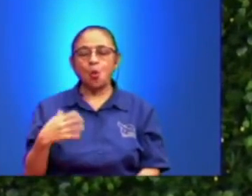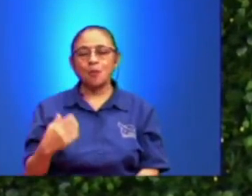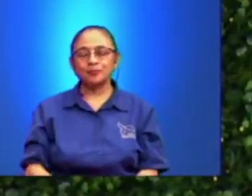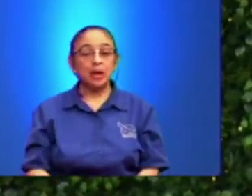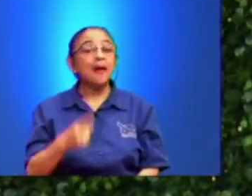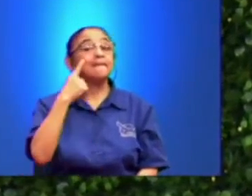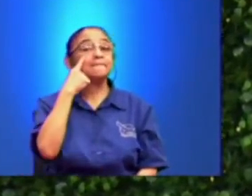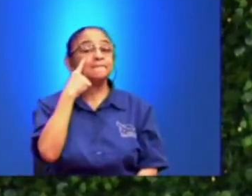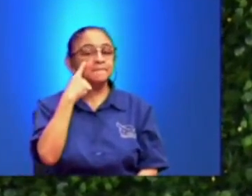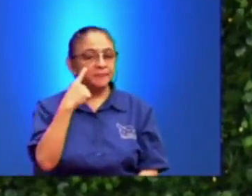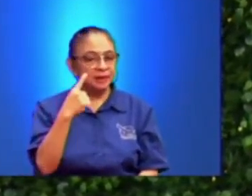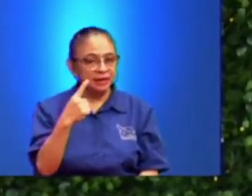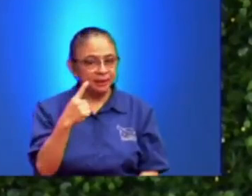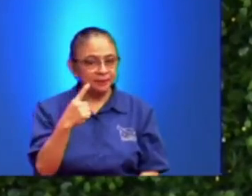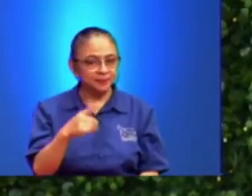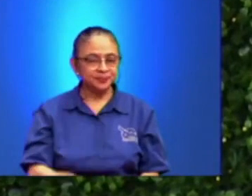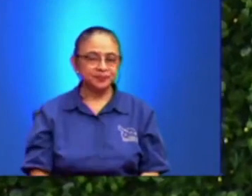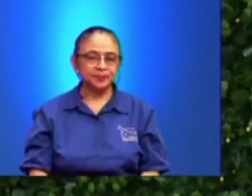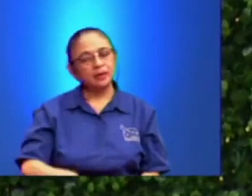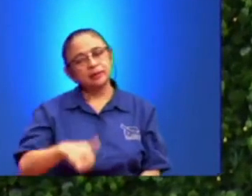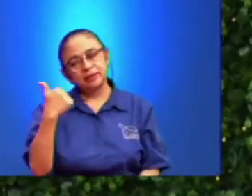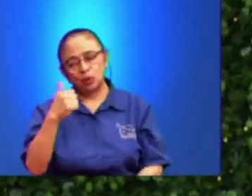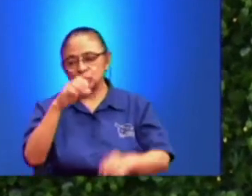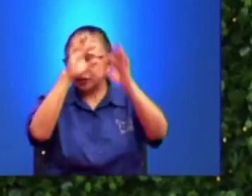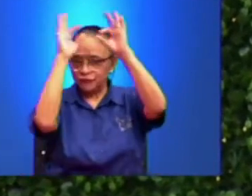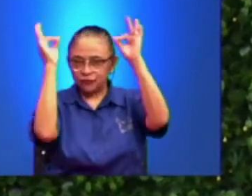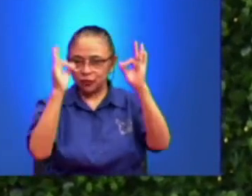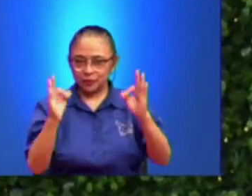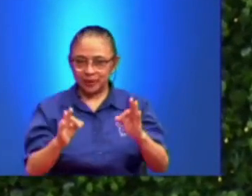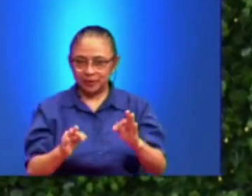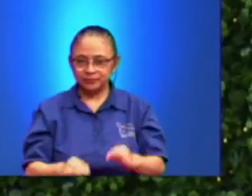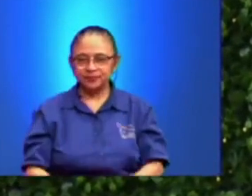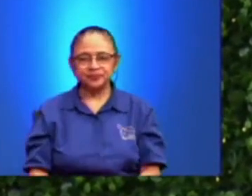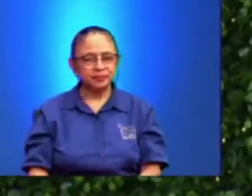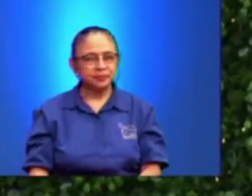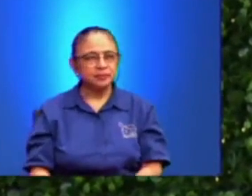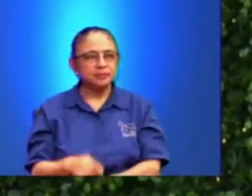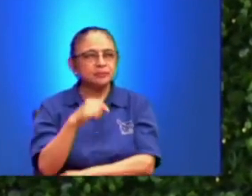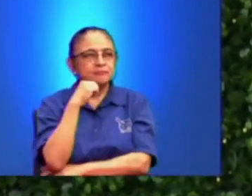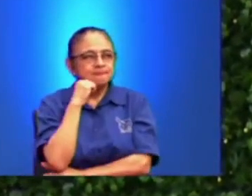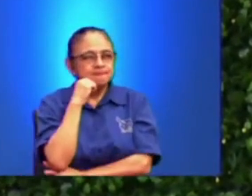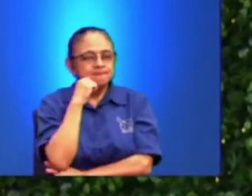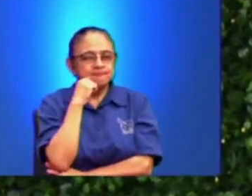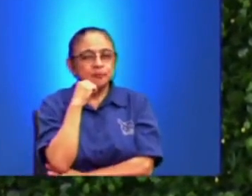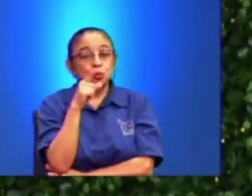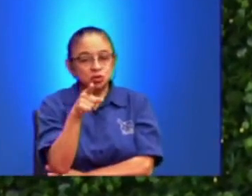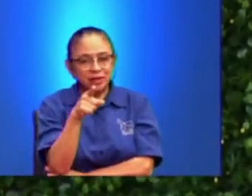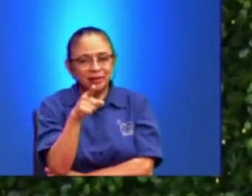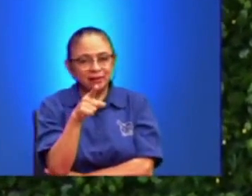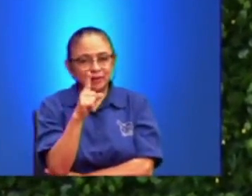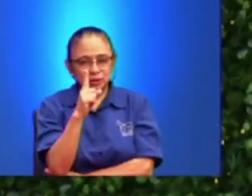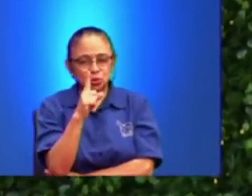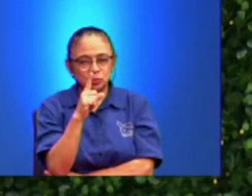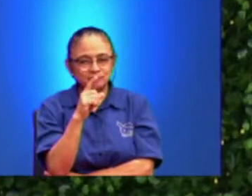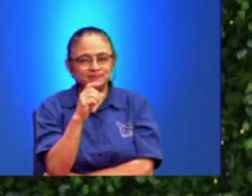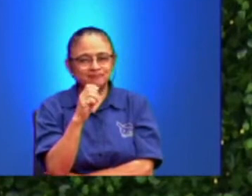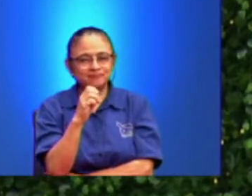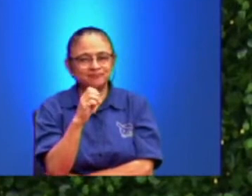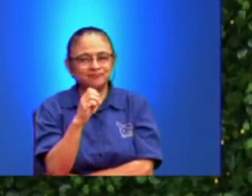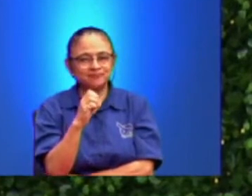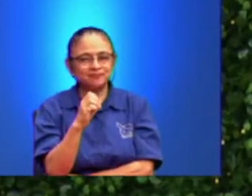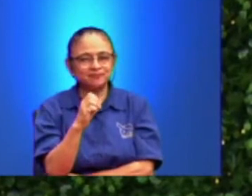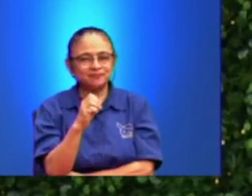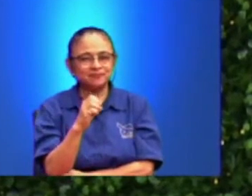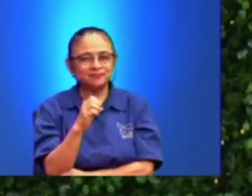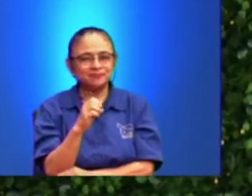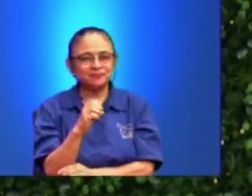pues se lo voy a poner esta manera supóngase que usted es un estudiante de alguna carrera universitaria